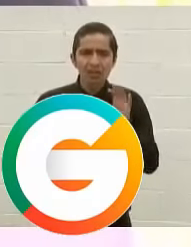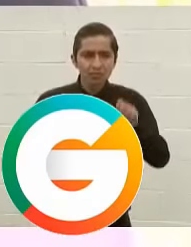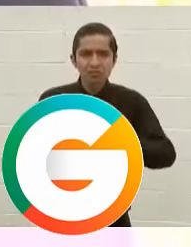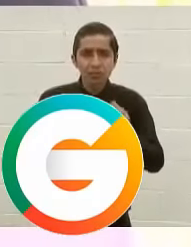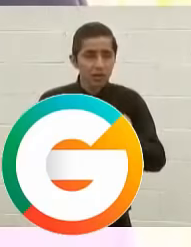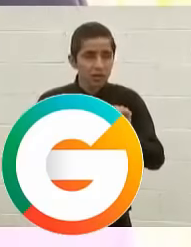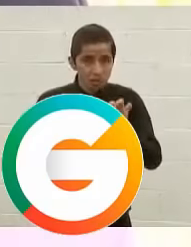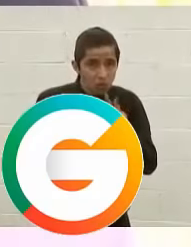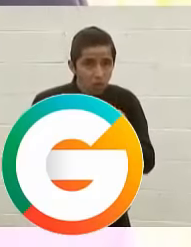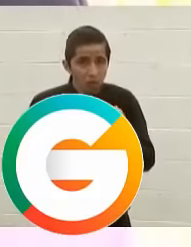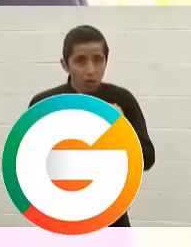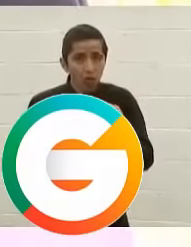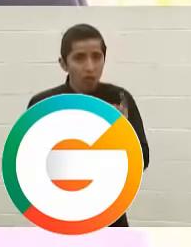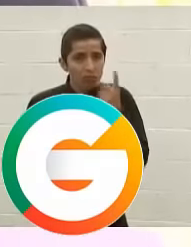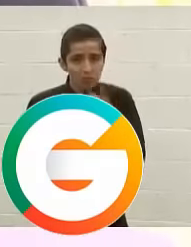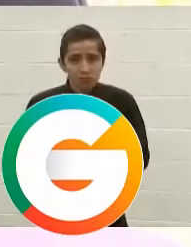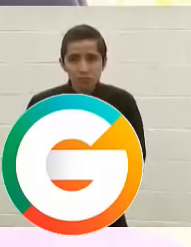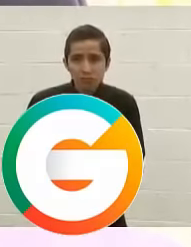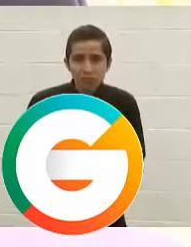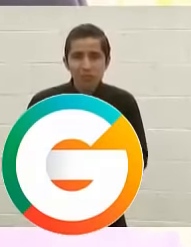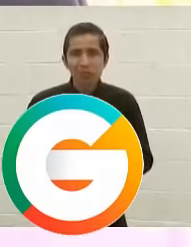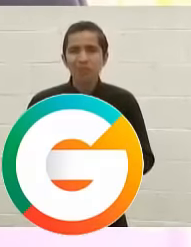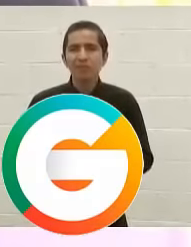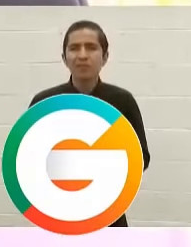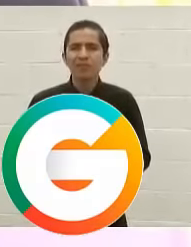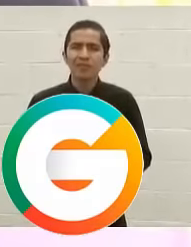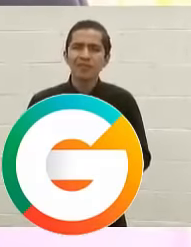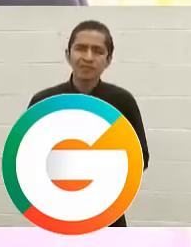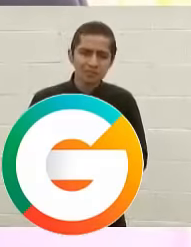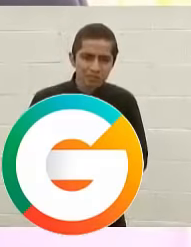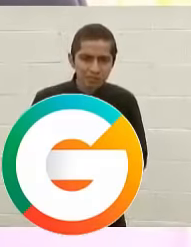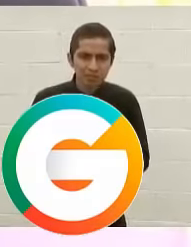podría confirmar estas detenciones, secretario?